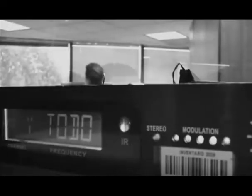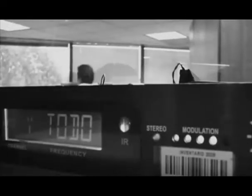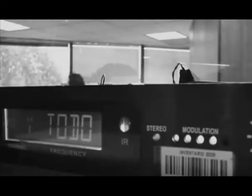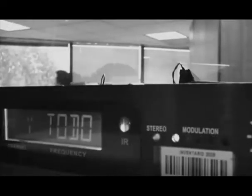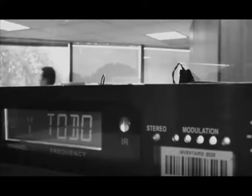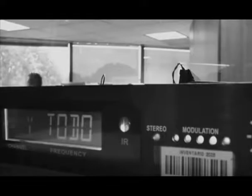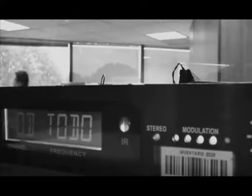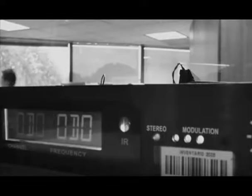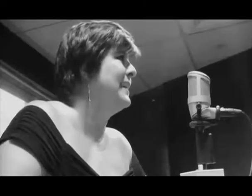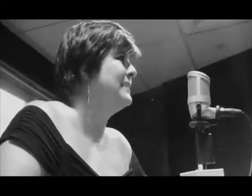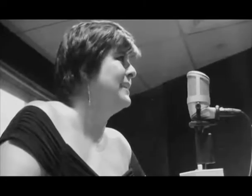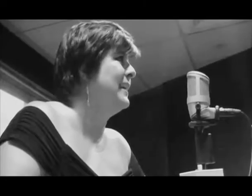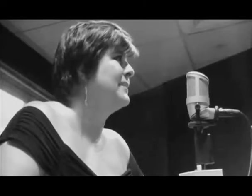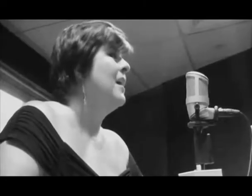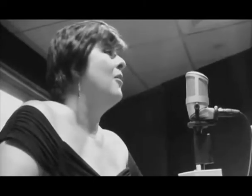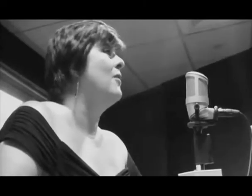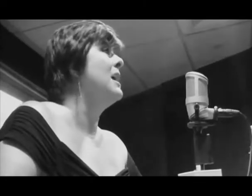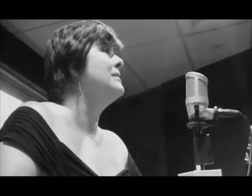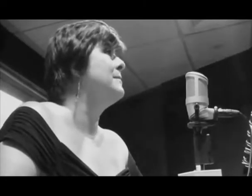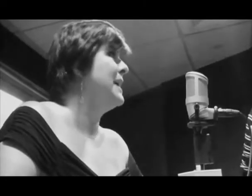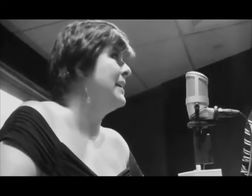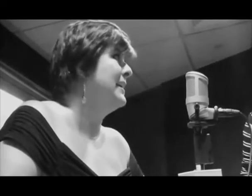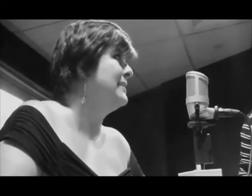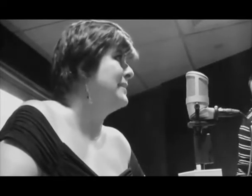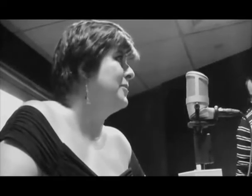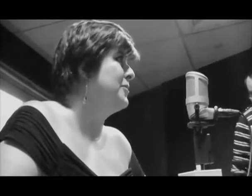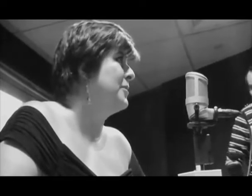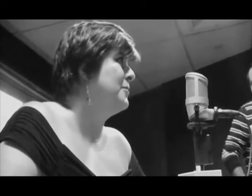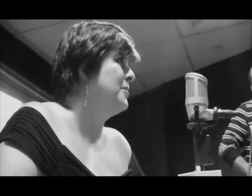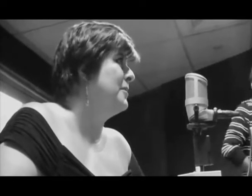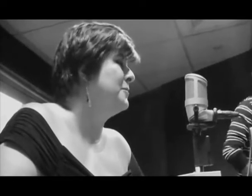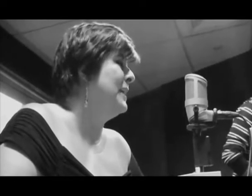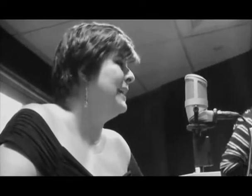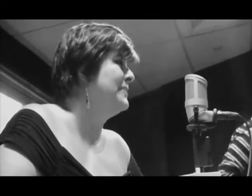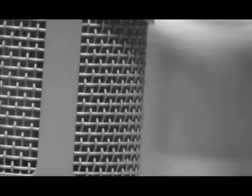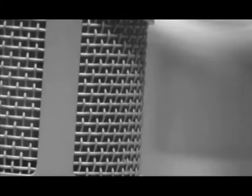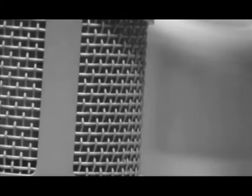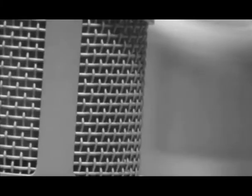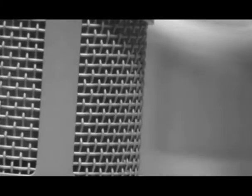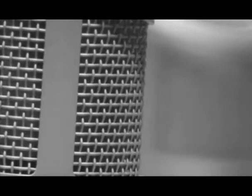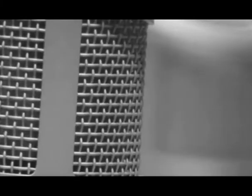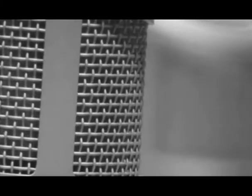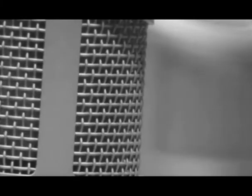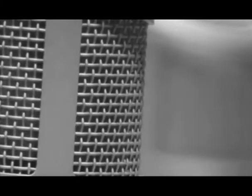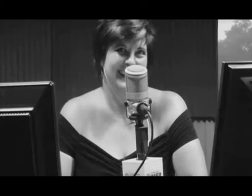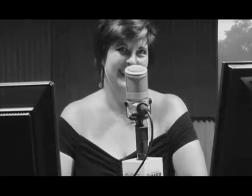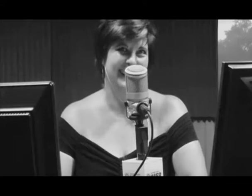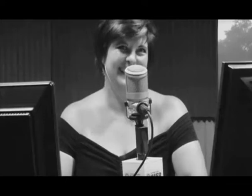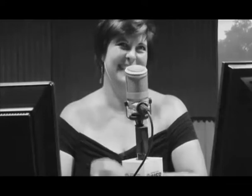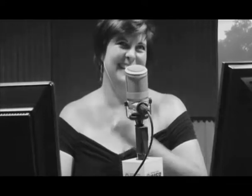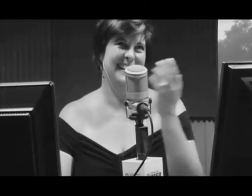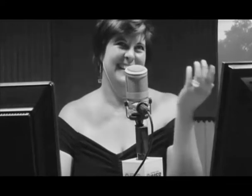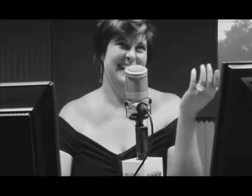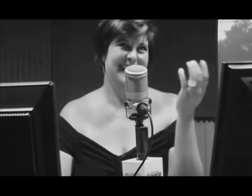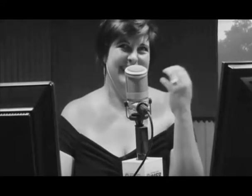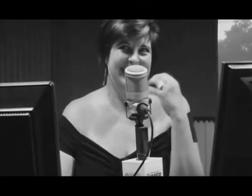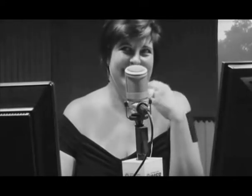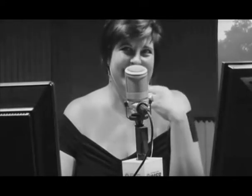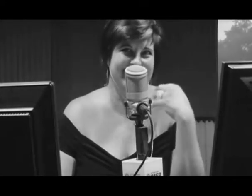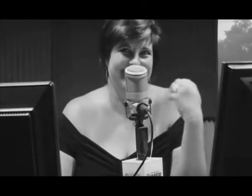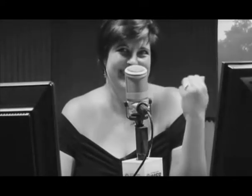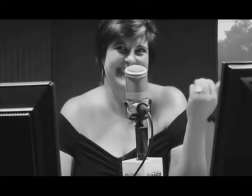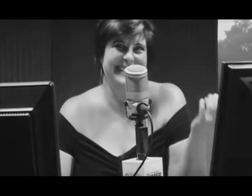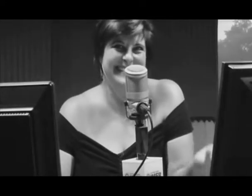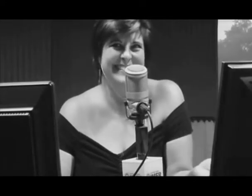8º reconocimiento nacional de las mujeres en el deporte en la categoría de periodista deportiva en el 2009 y en el 2015, galardonada por el Senado de